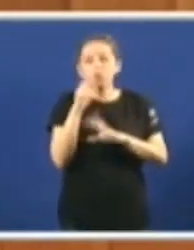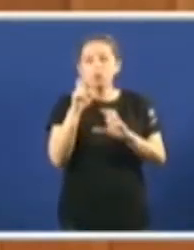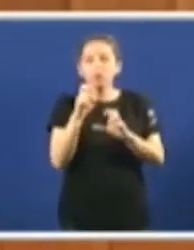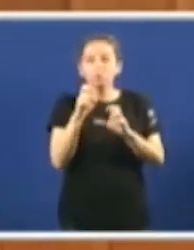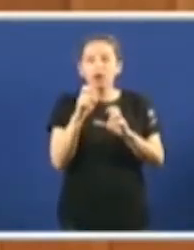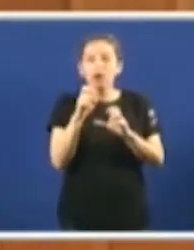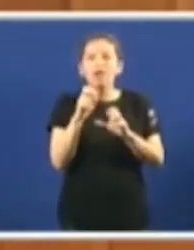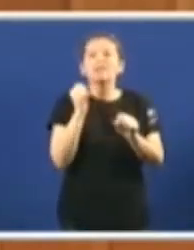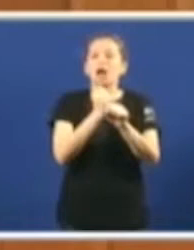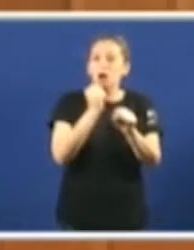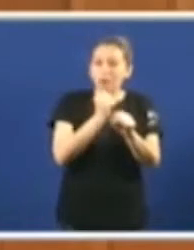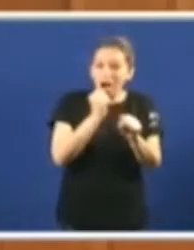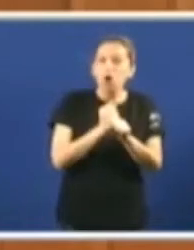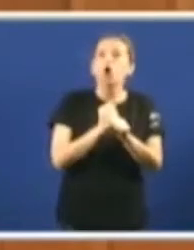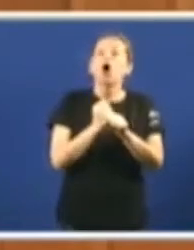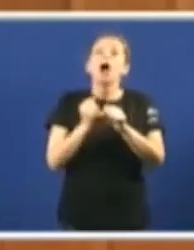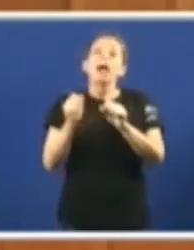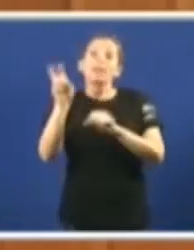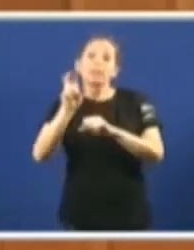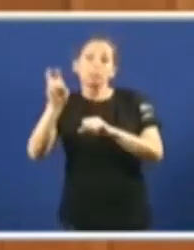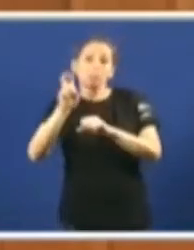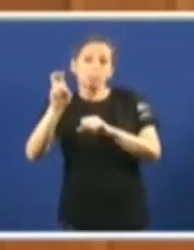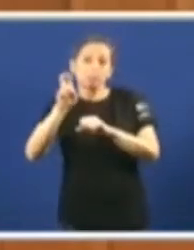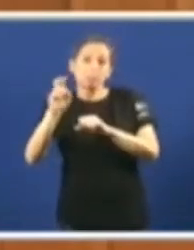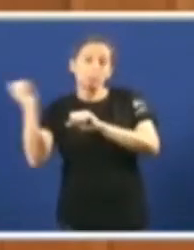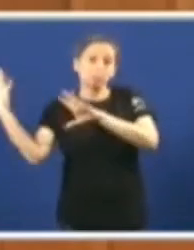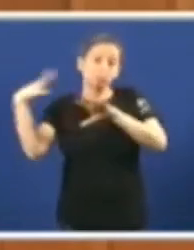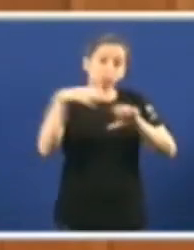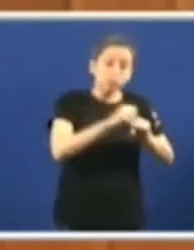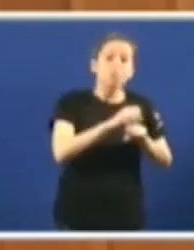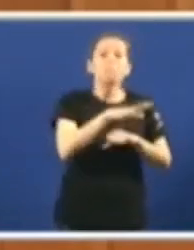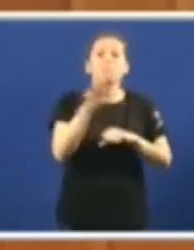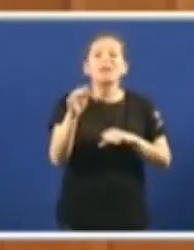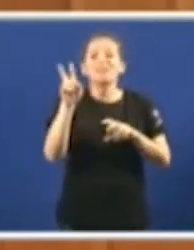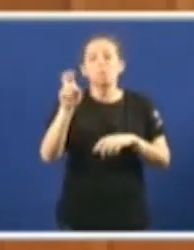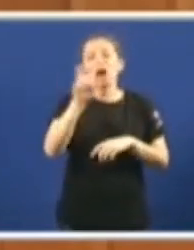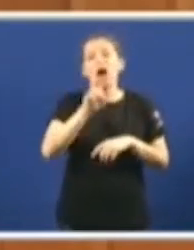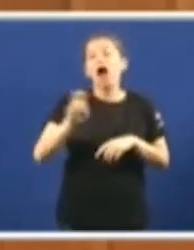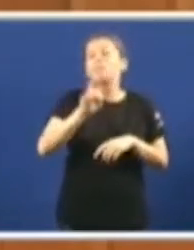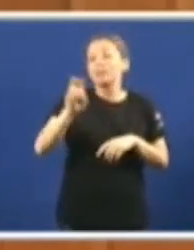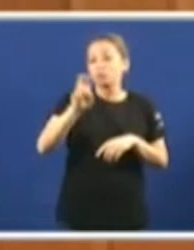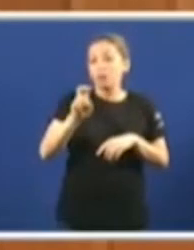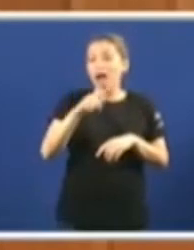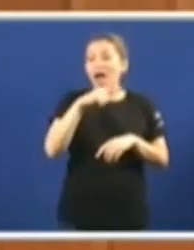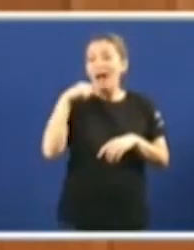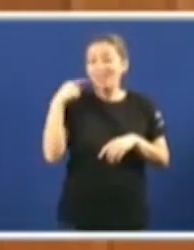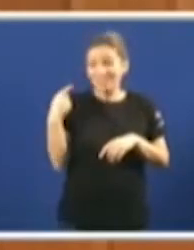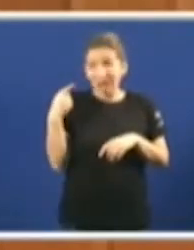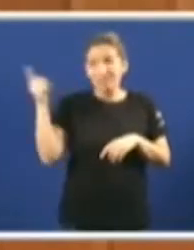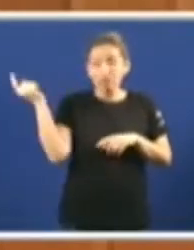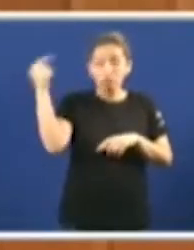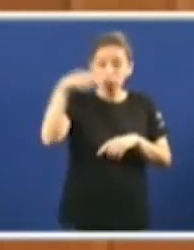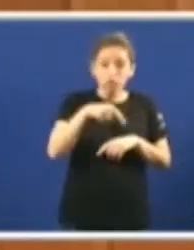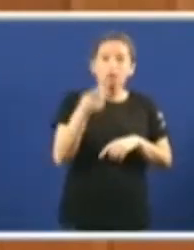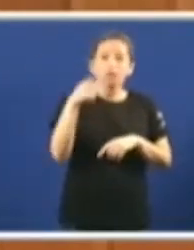traballo de especies exóticas invasoras e o subgrupo de traballo do avispón asiático, onde está o Ministerio de Agricultura, Pesca,